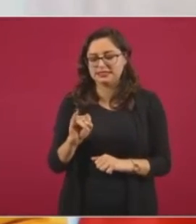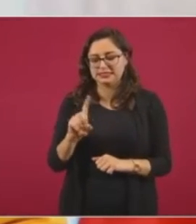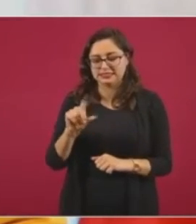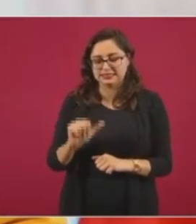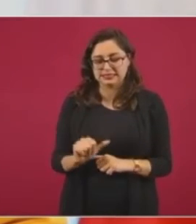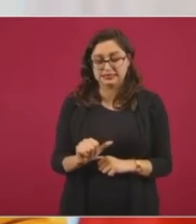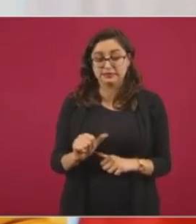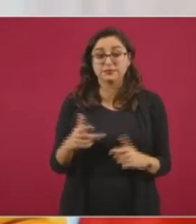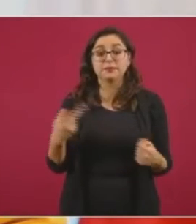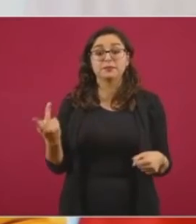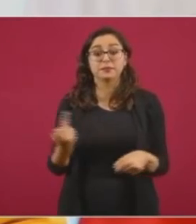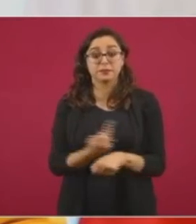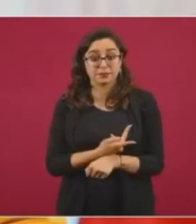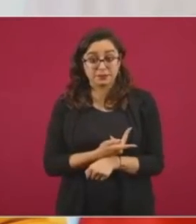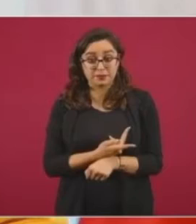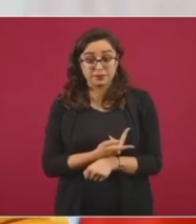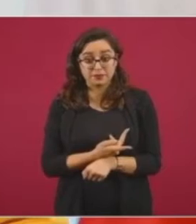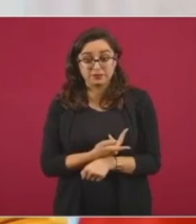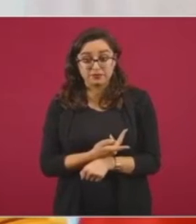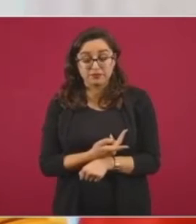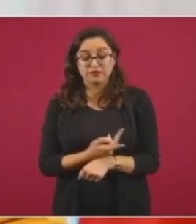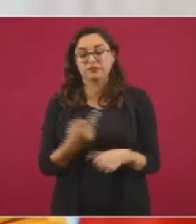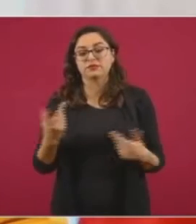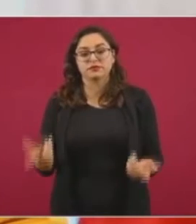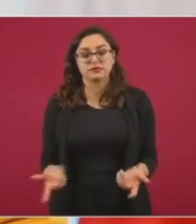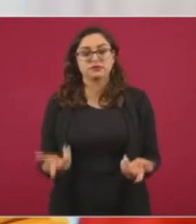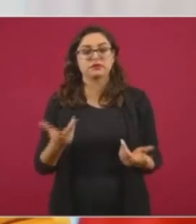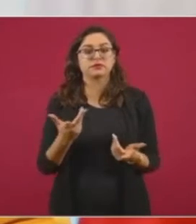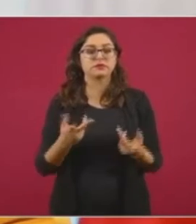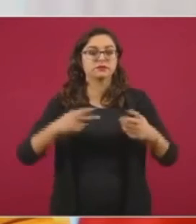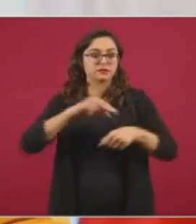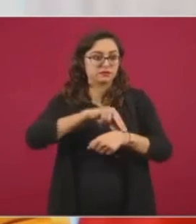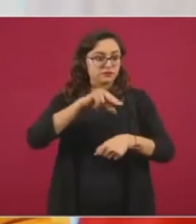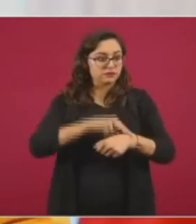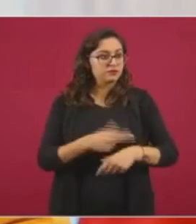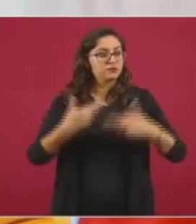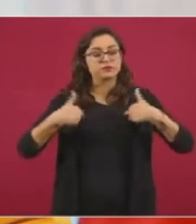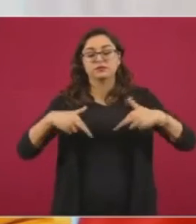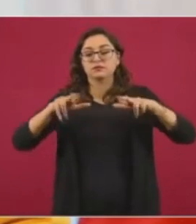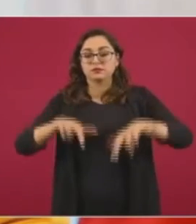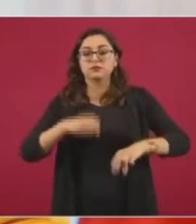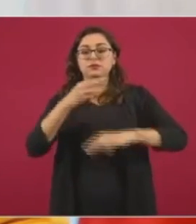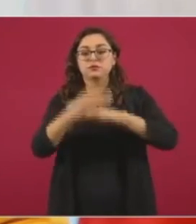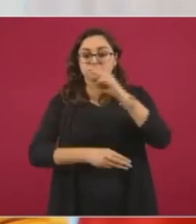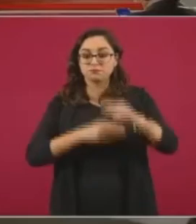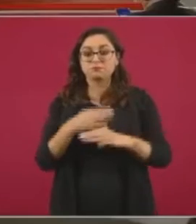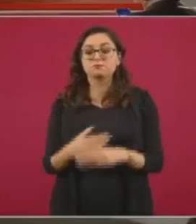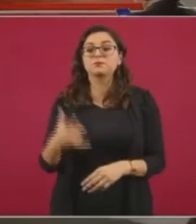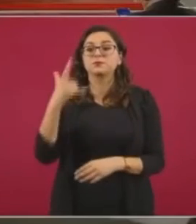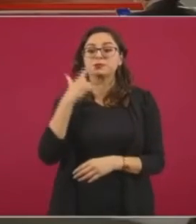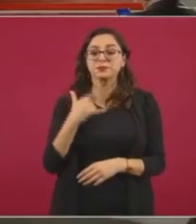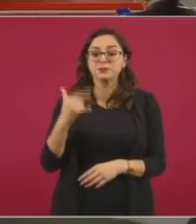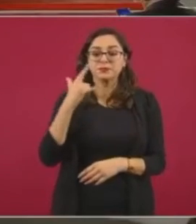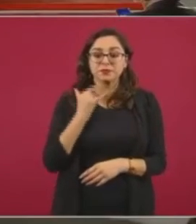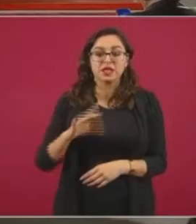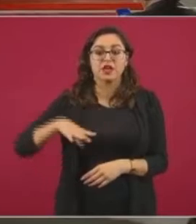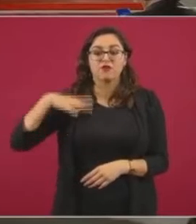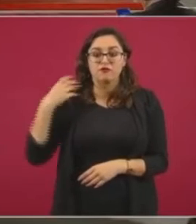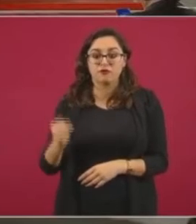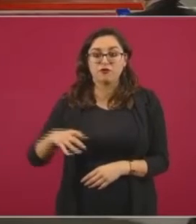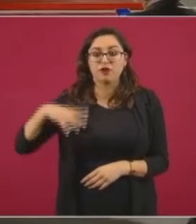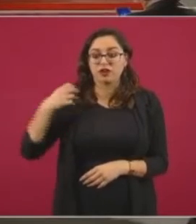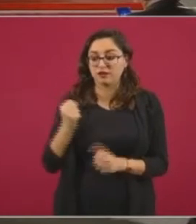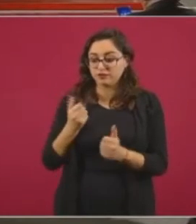personal sanitario y los y las representantes comunitarias de todo el mundo están haciendo todo lo posible por mantener